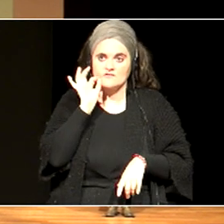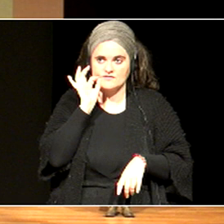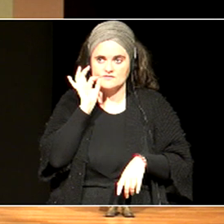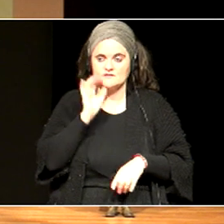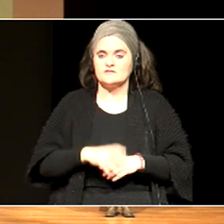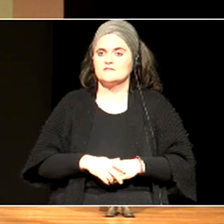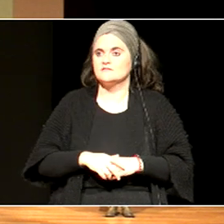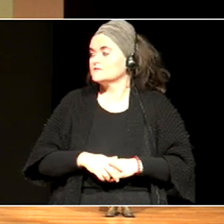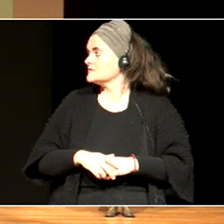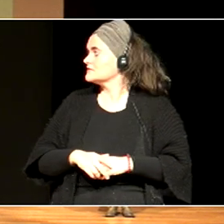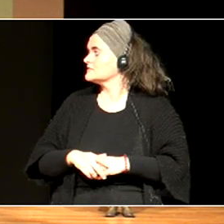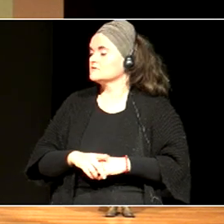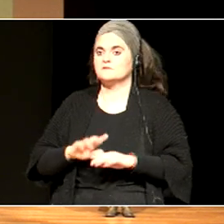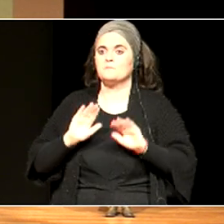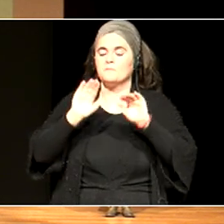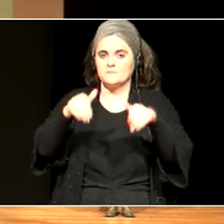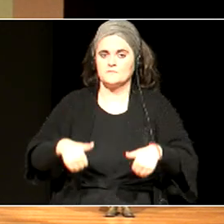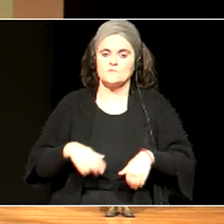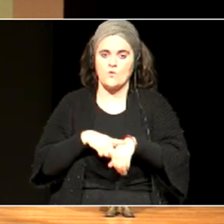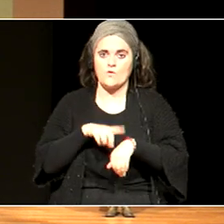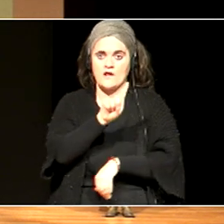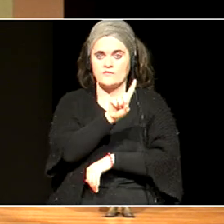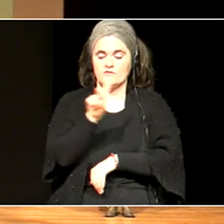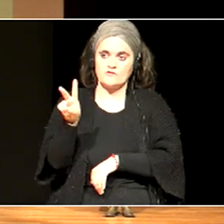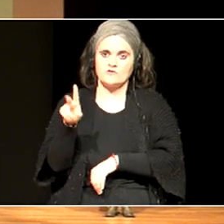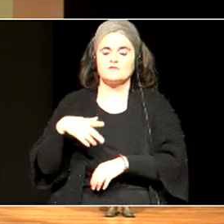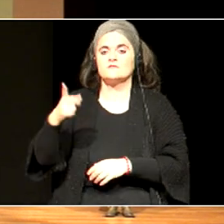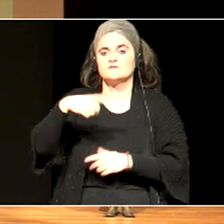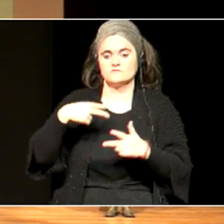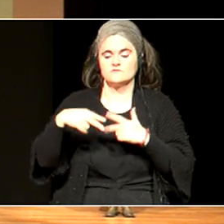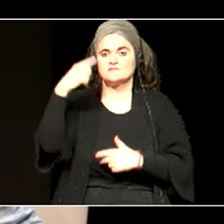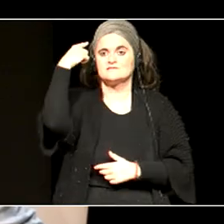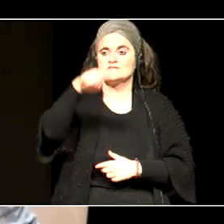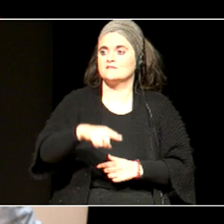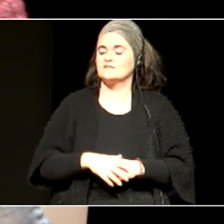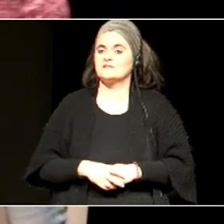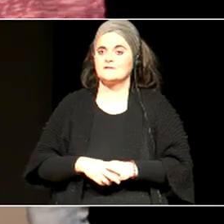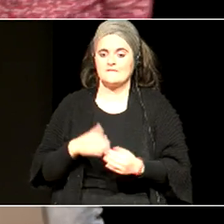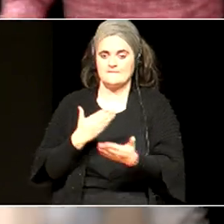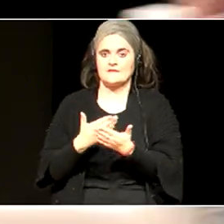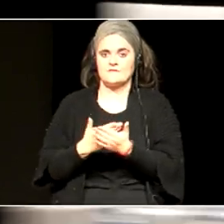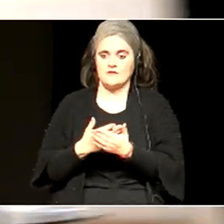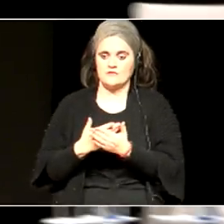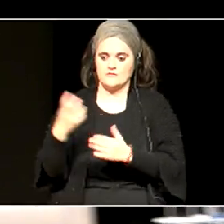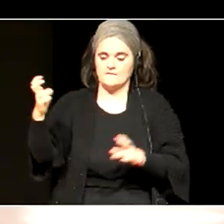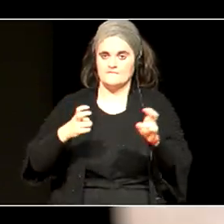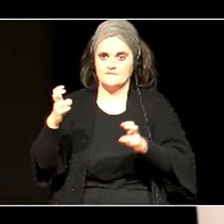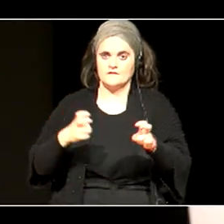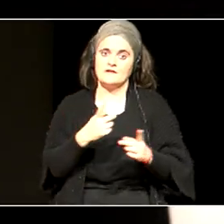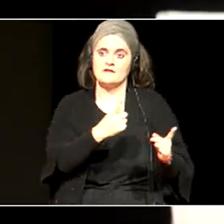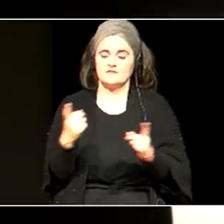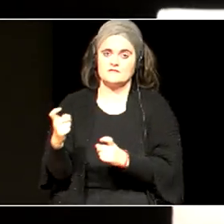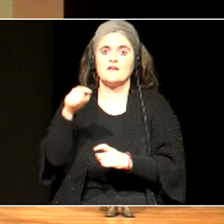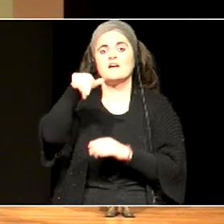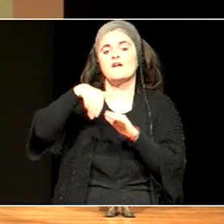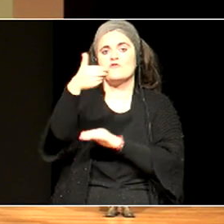estrenar ahora volveremos a las 12 hacking libertad sea diría que el ortubé arba dit fue por